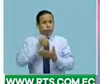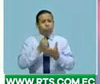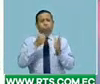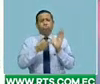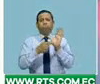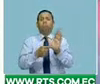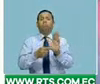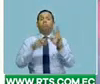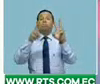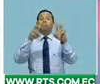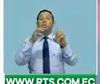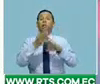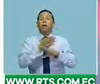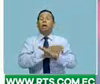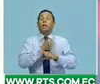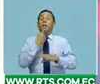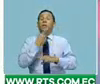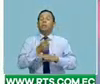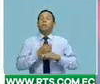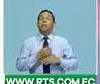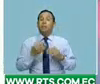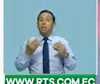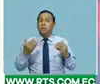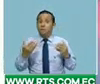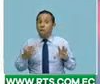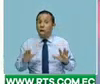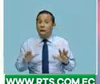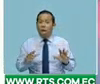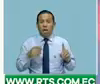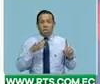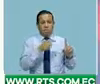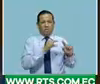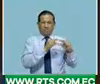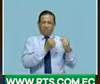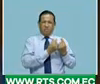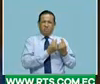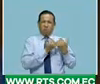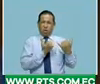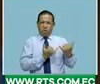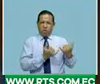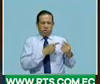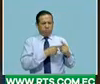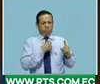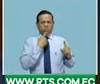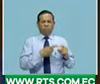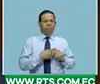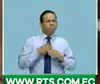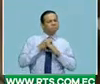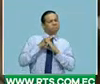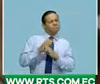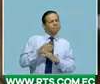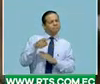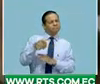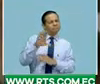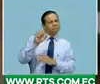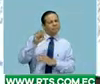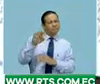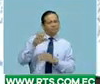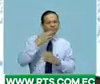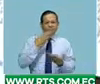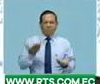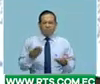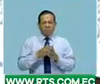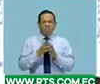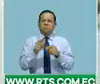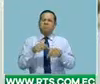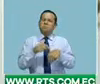recurso subjetivo presentado anteriormente por Michael Aulestia del Movimiento Ahora en contra de la resolución del CNE que concedía plazo de